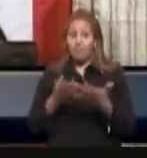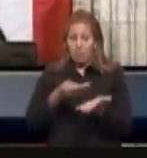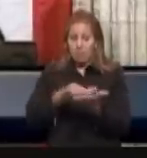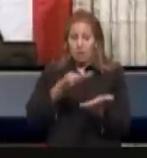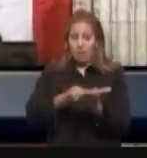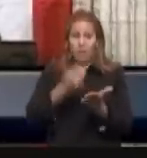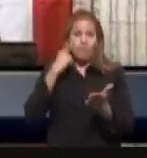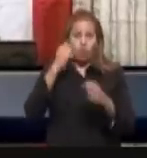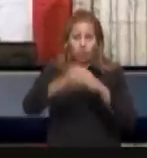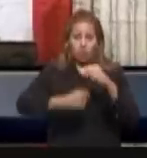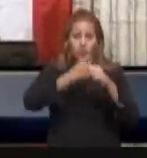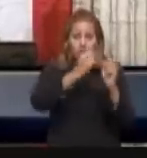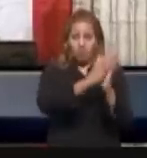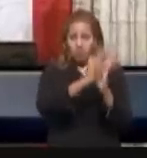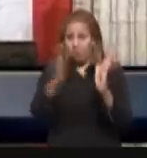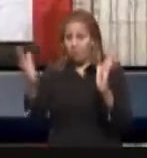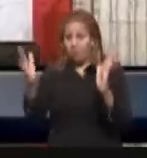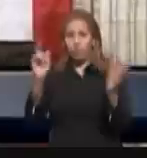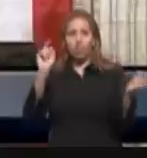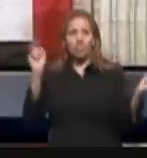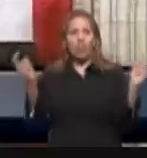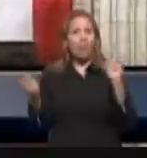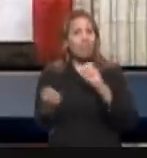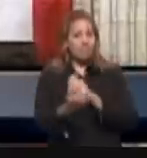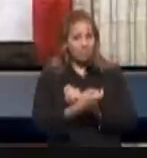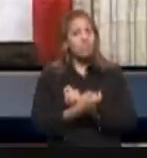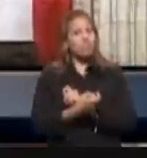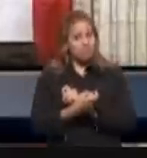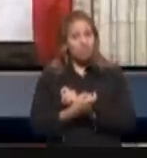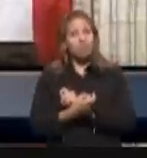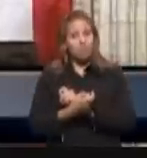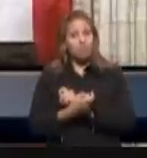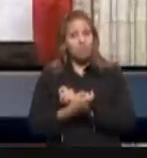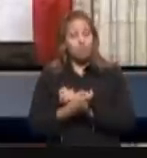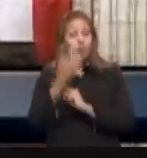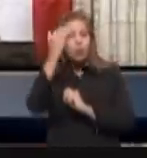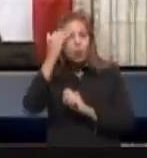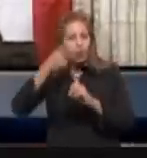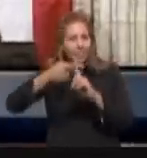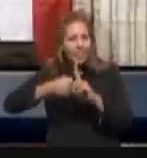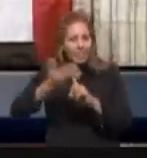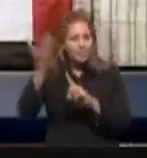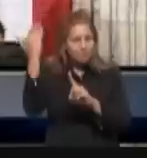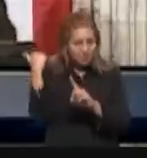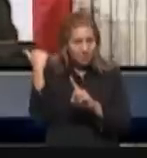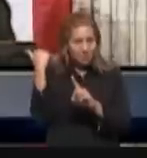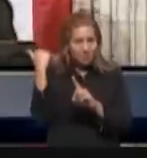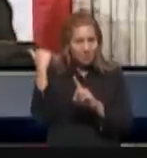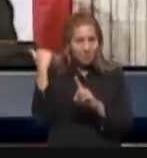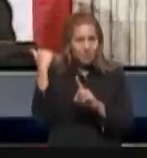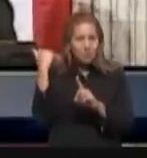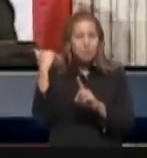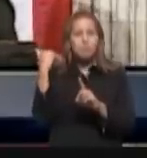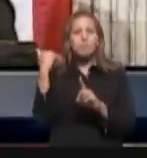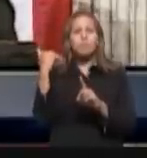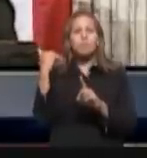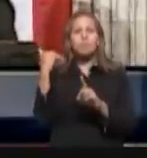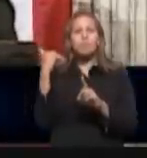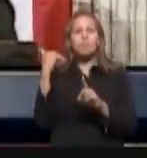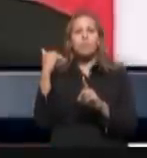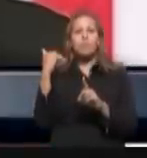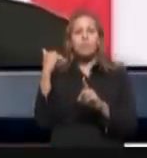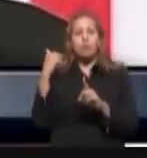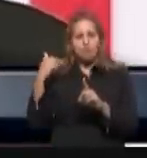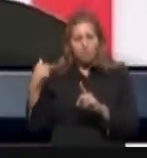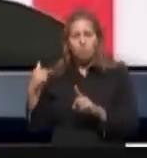los próximos años cambió radicalmente. El mes pasado, gracias al éxito que tuvimos en